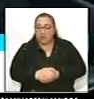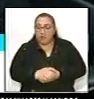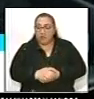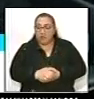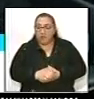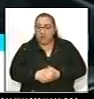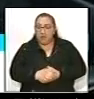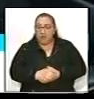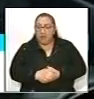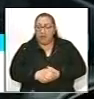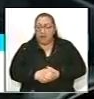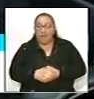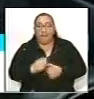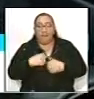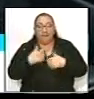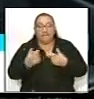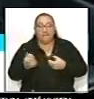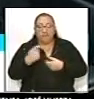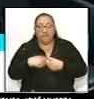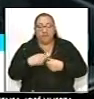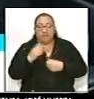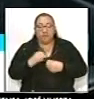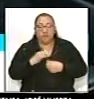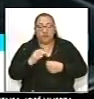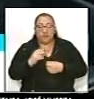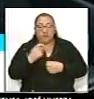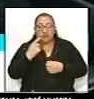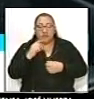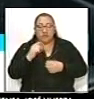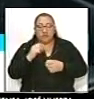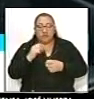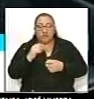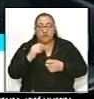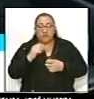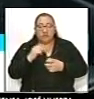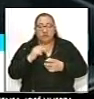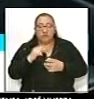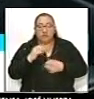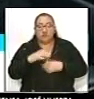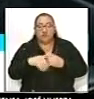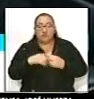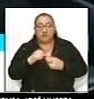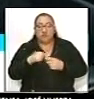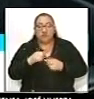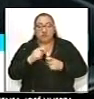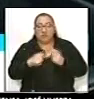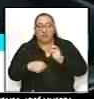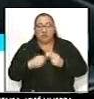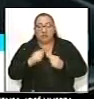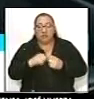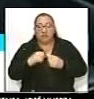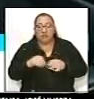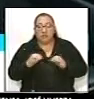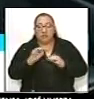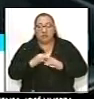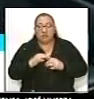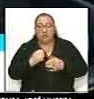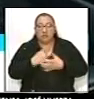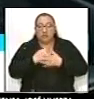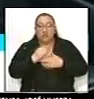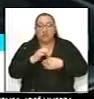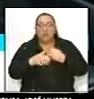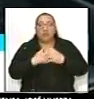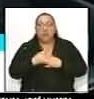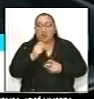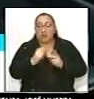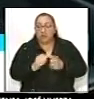condicionamiento de las posibilidades de reintegrarse o iniciar estudios de estas personas en el momento y circunstancias más beneficiosas para las